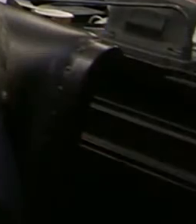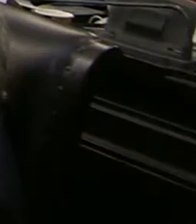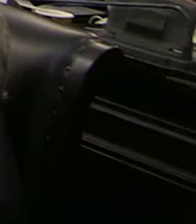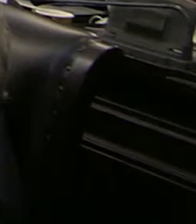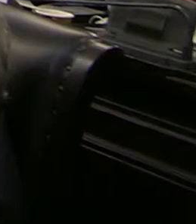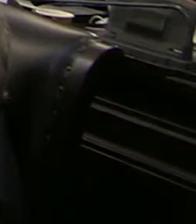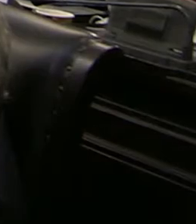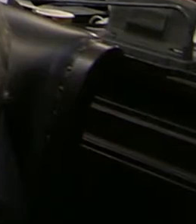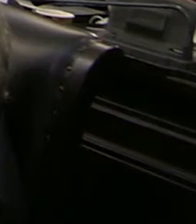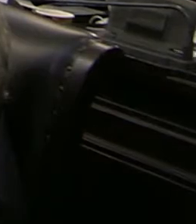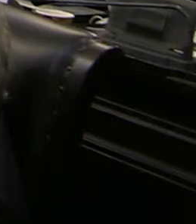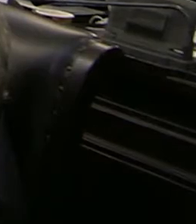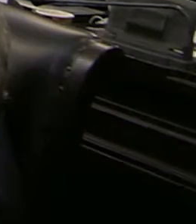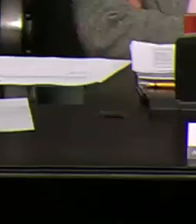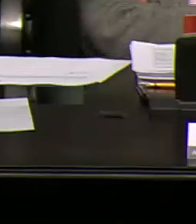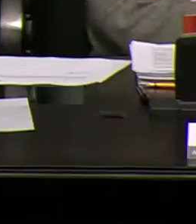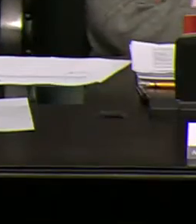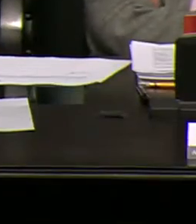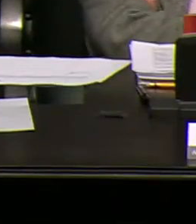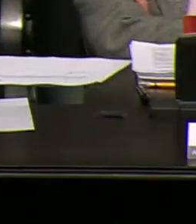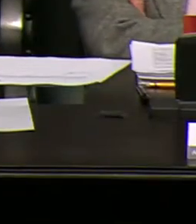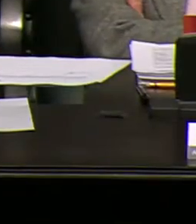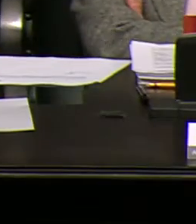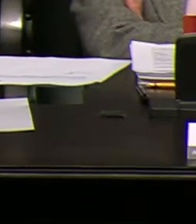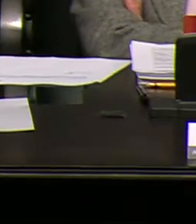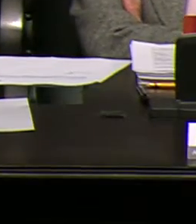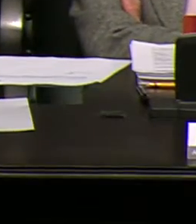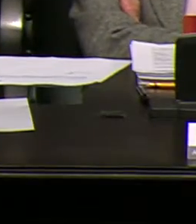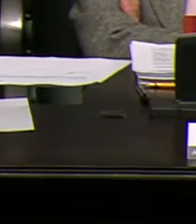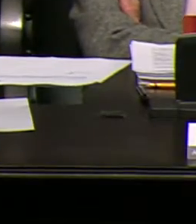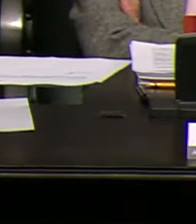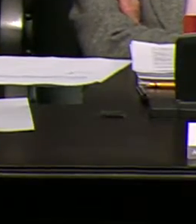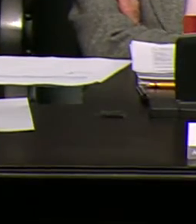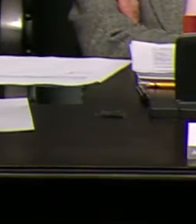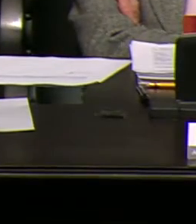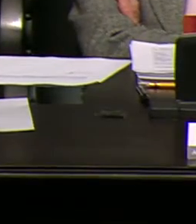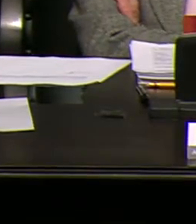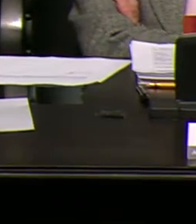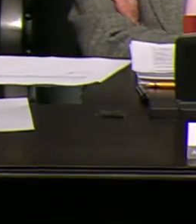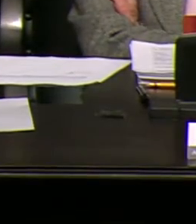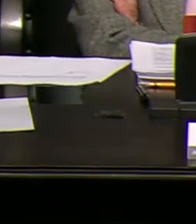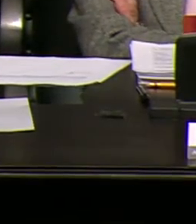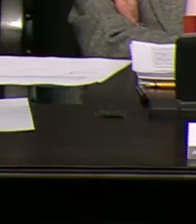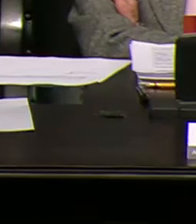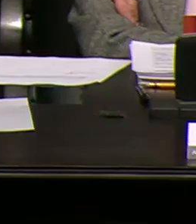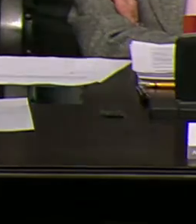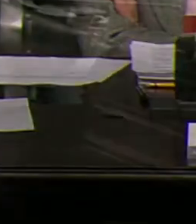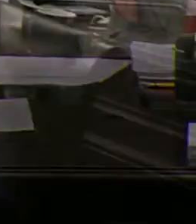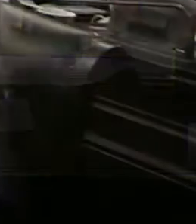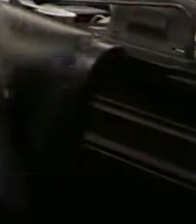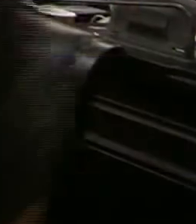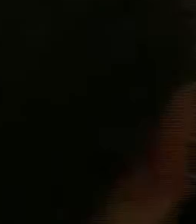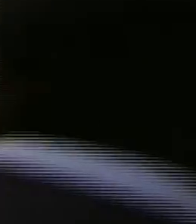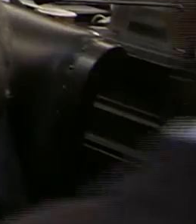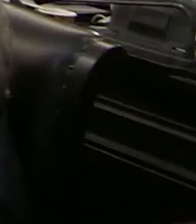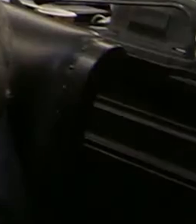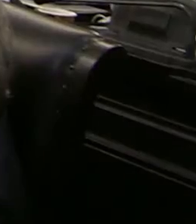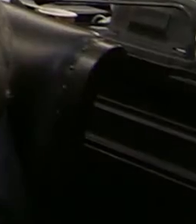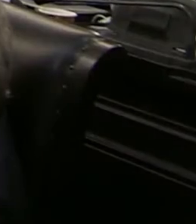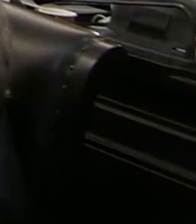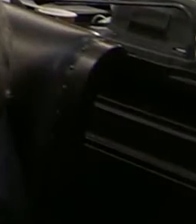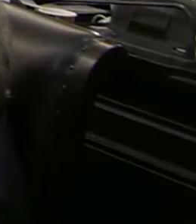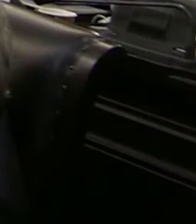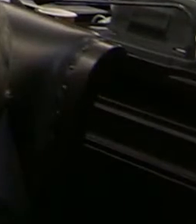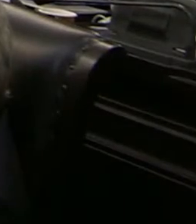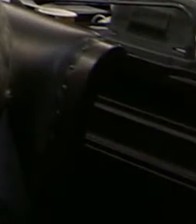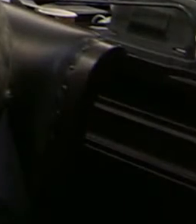No, hubo reserva, pero no se admitió a discusión. No, en la reserva de usted no se admitió